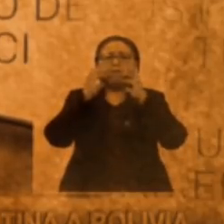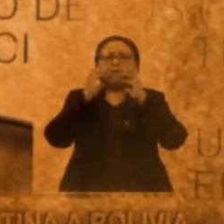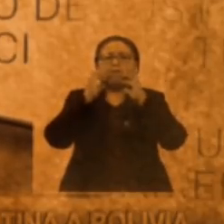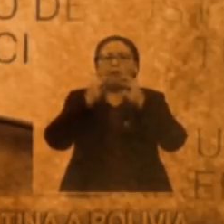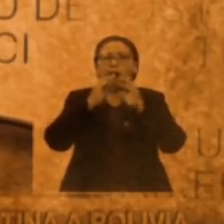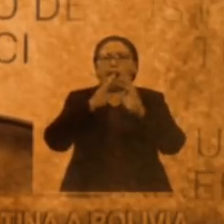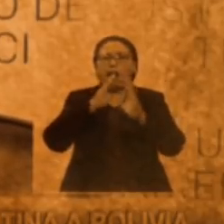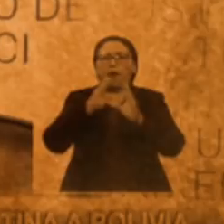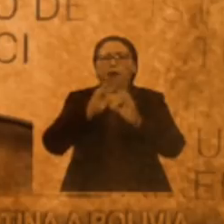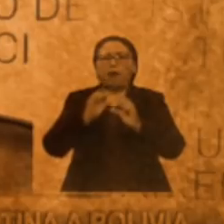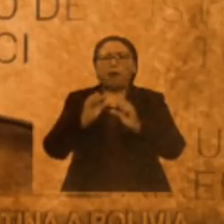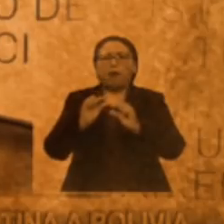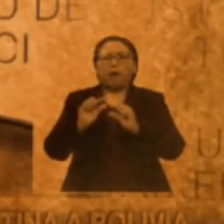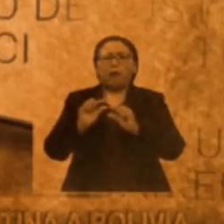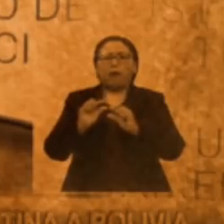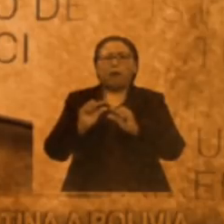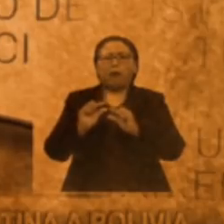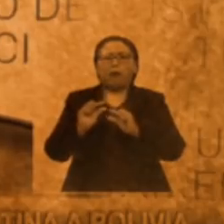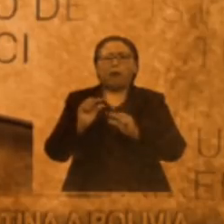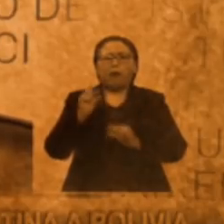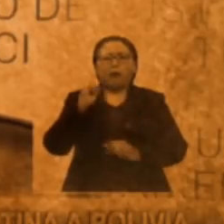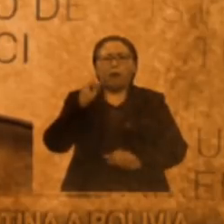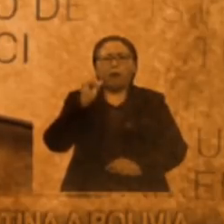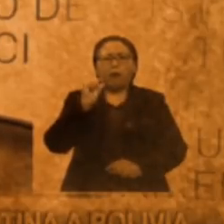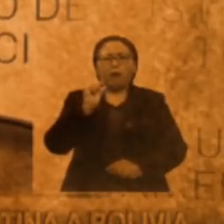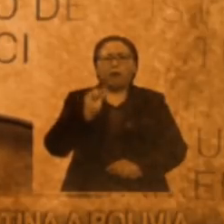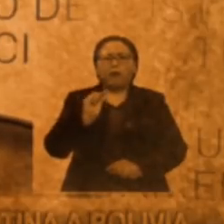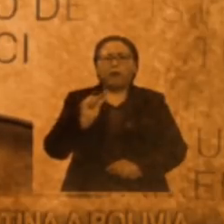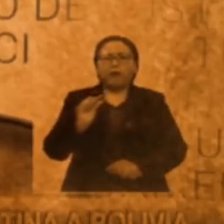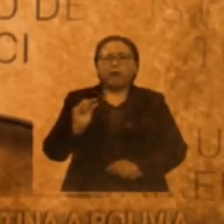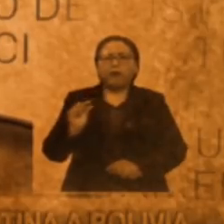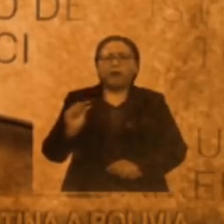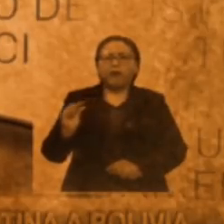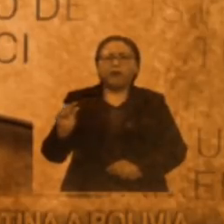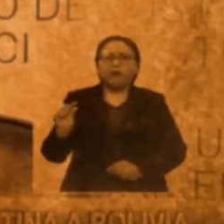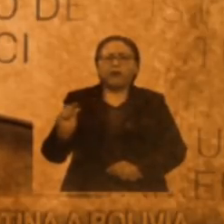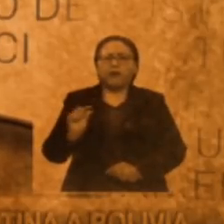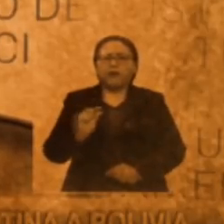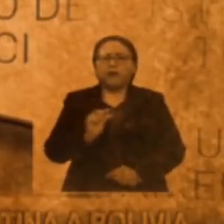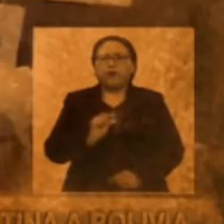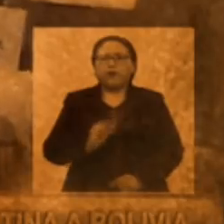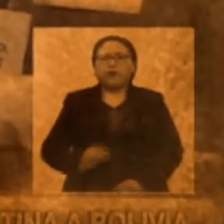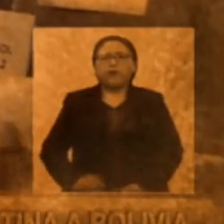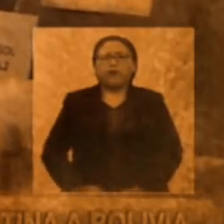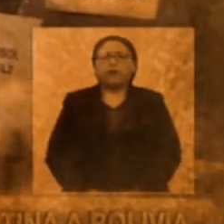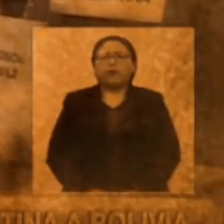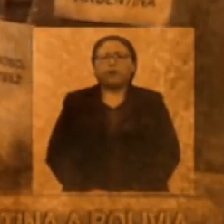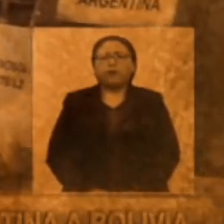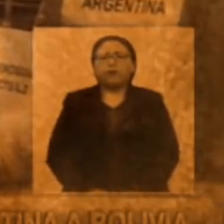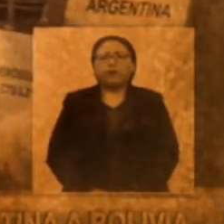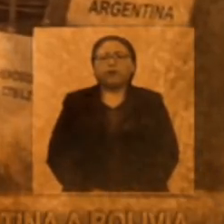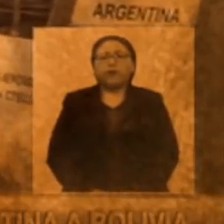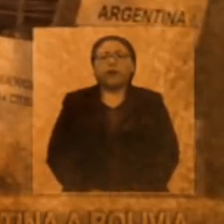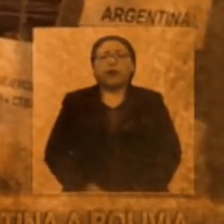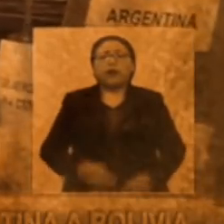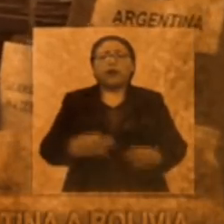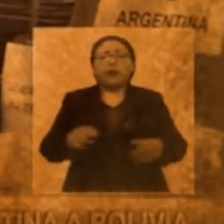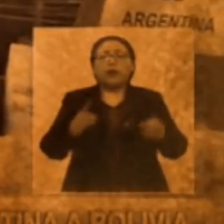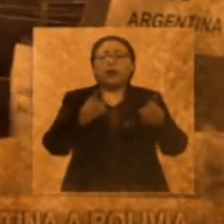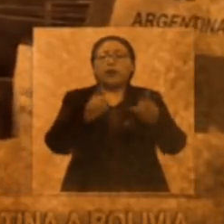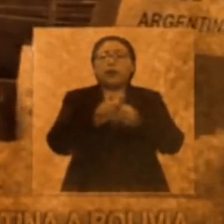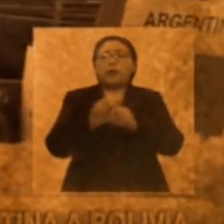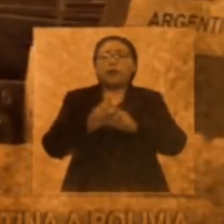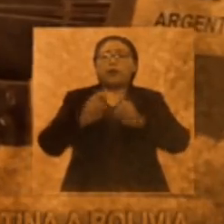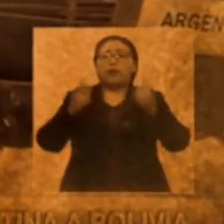José Otero, sobre una reunión realizada ese día en donde el tema a tratar fue la posibilidad de colaborar cada institución con la provisión